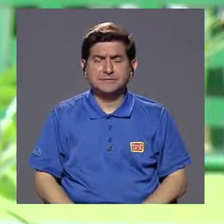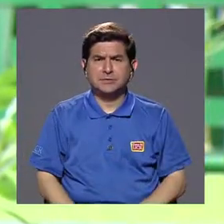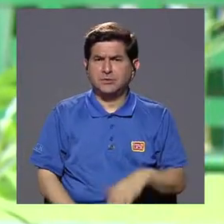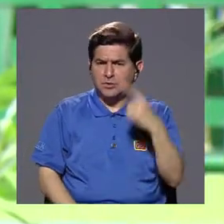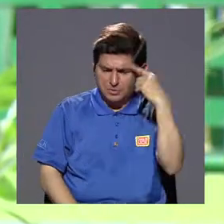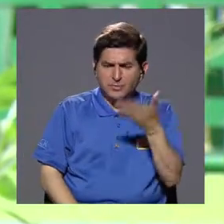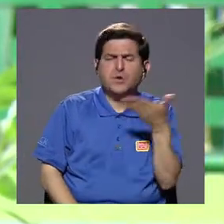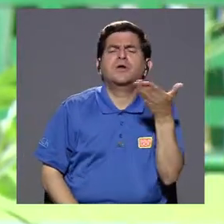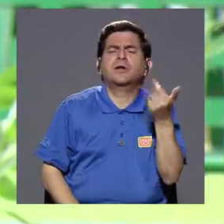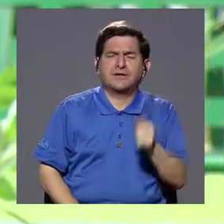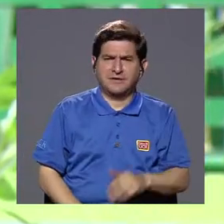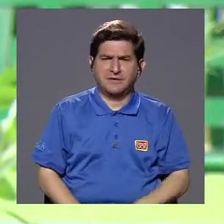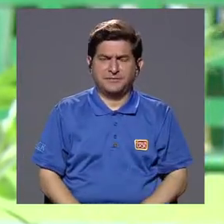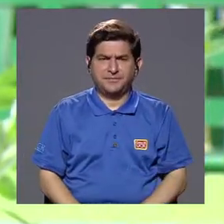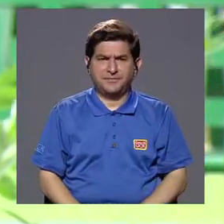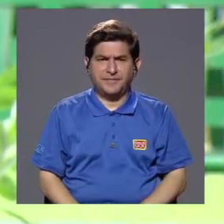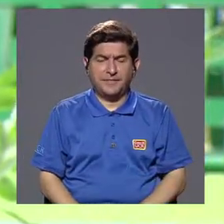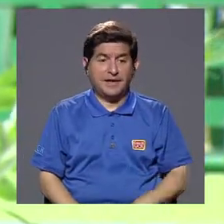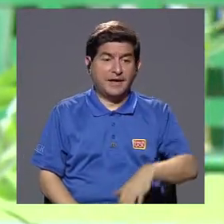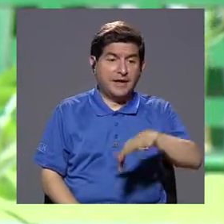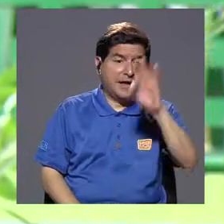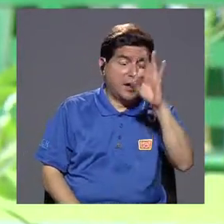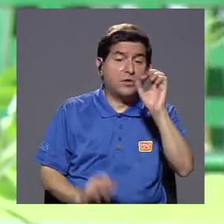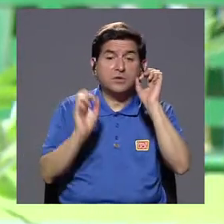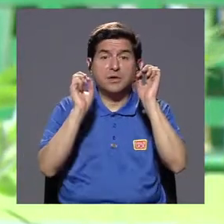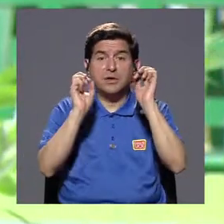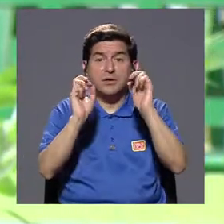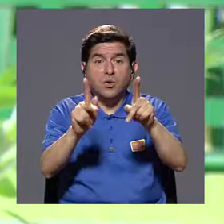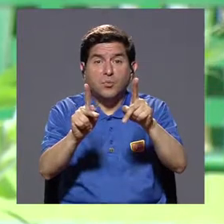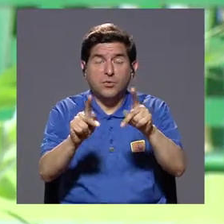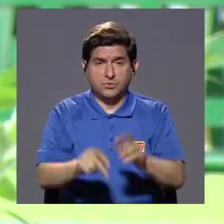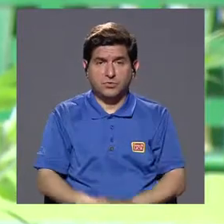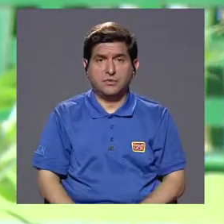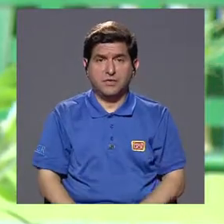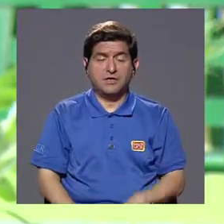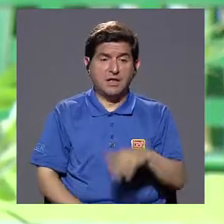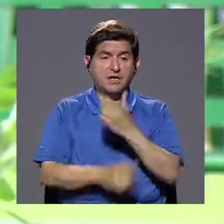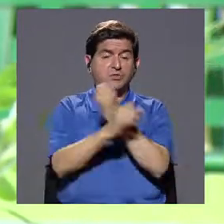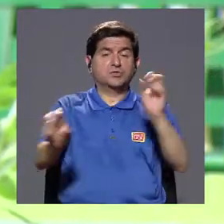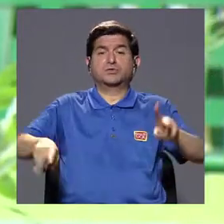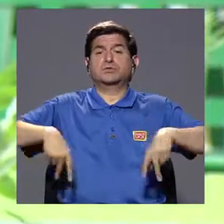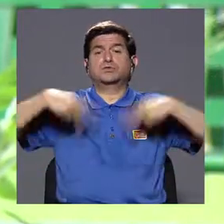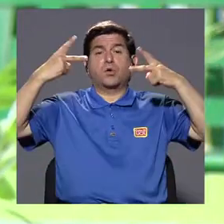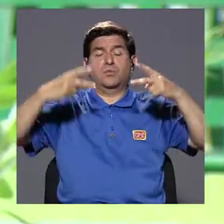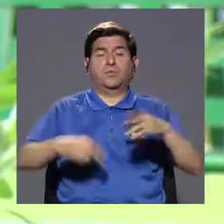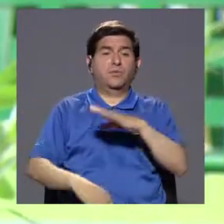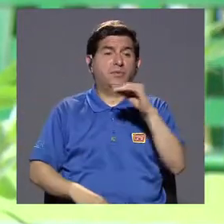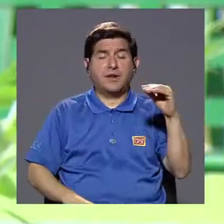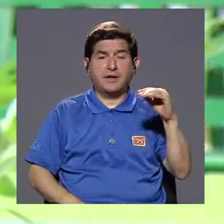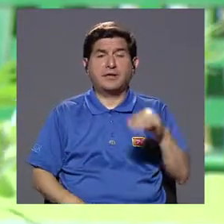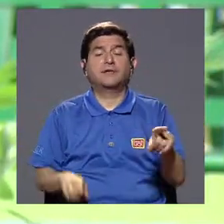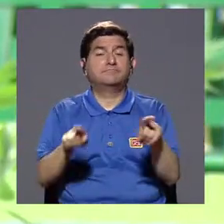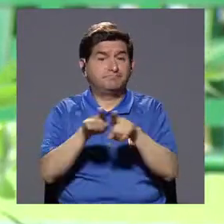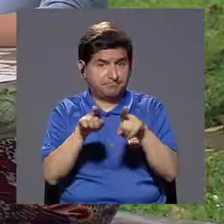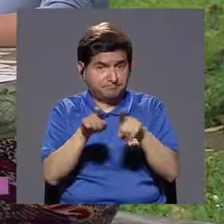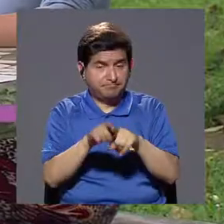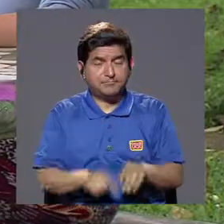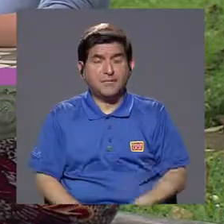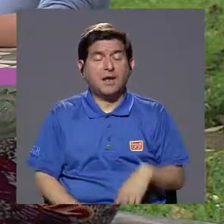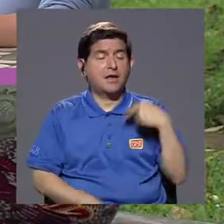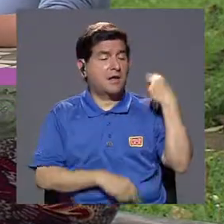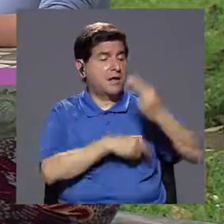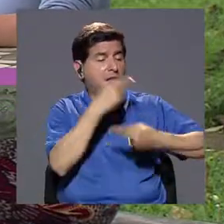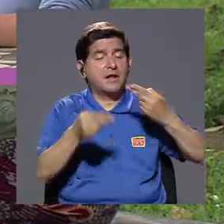y encontrar posibilidades de sobrevivir y dejar además un legado para nuestros hijos para nuestros